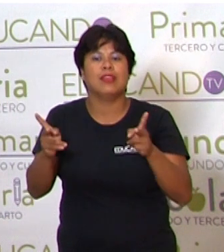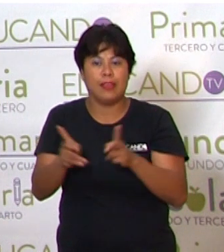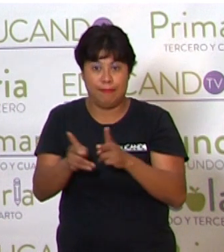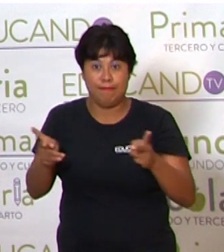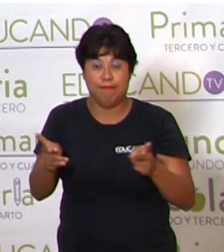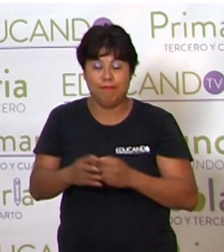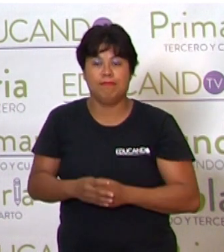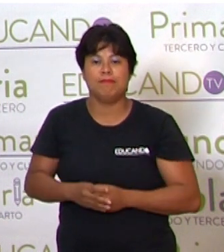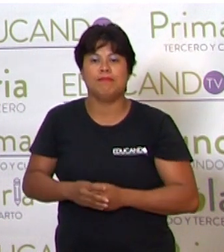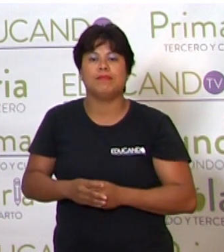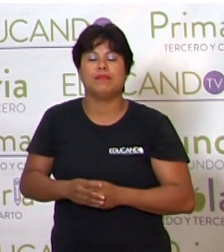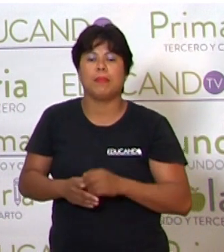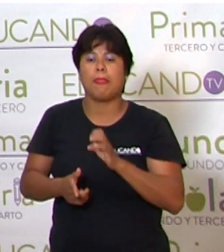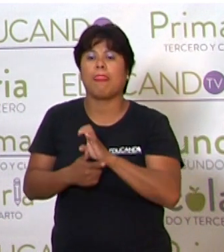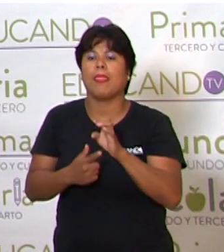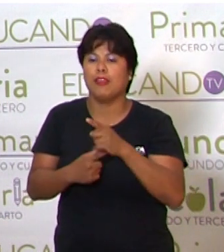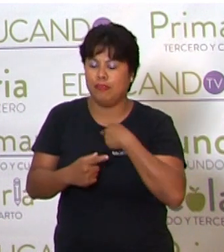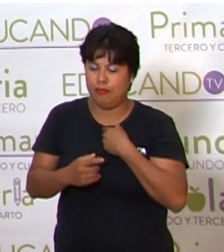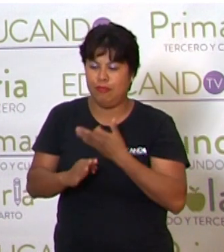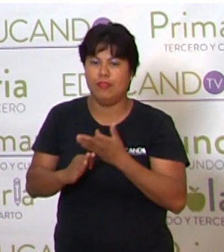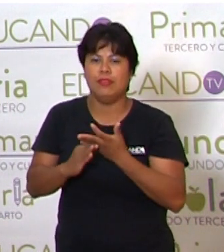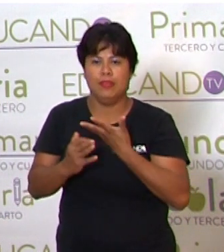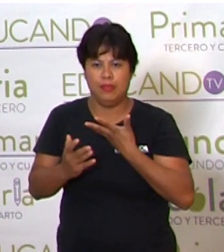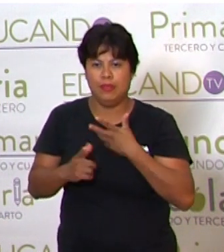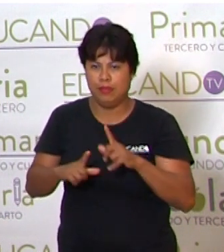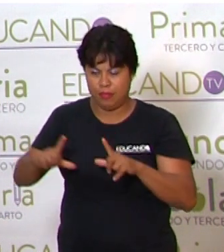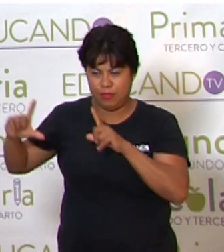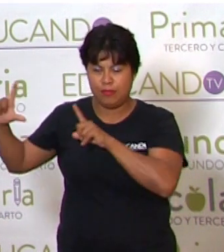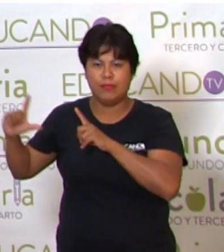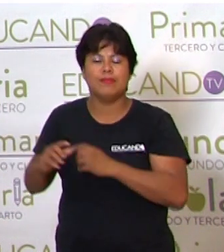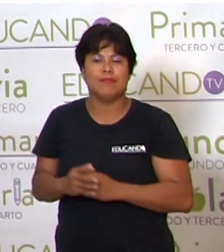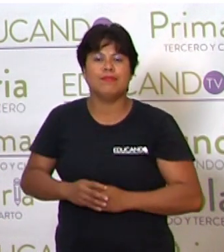periodística. Entonces yo les traje una